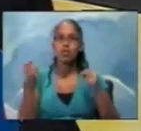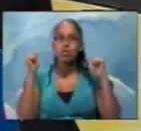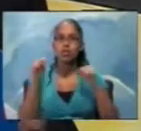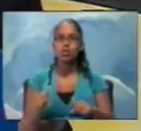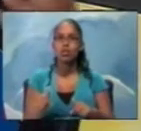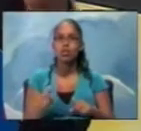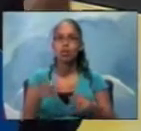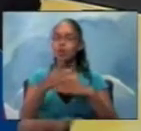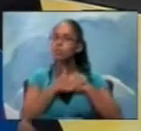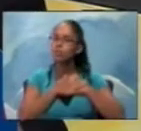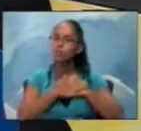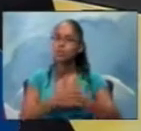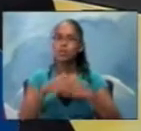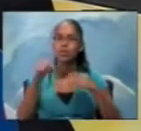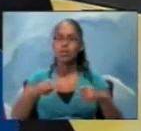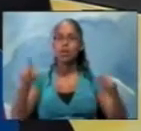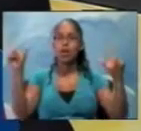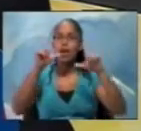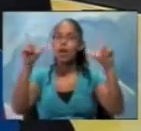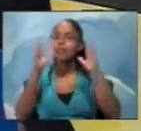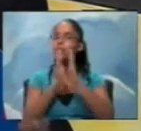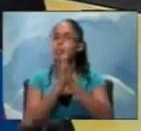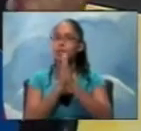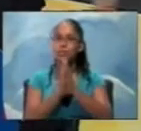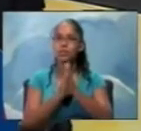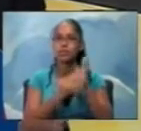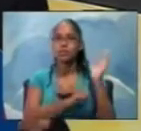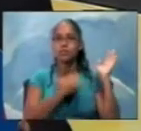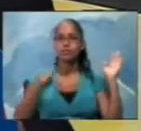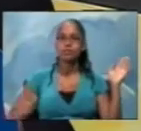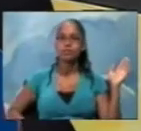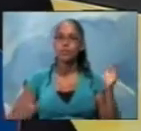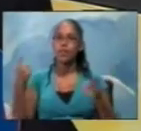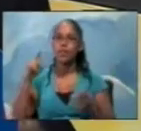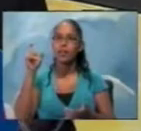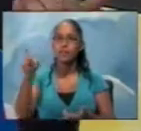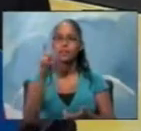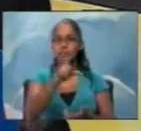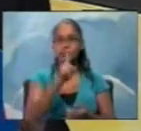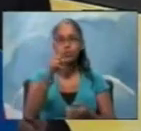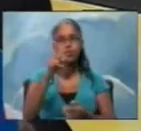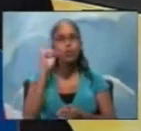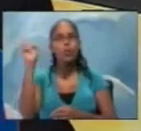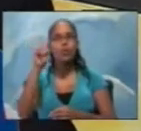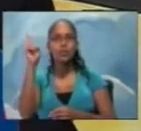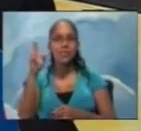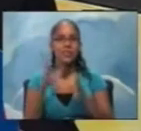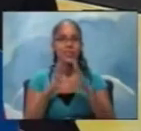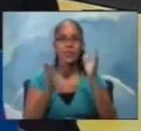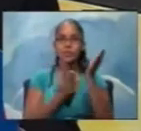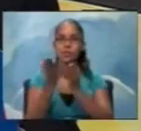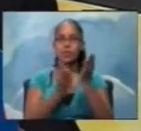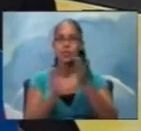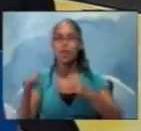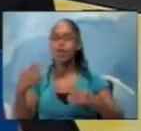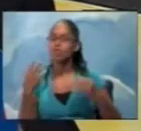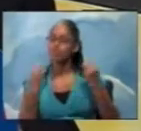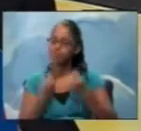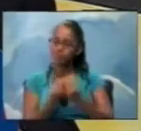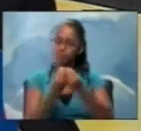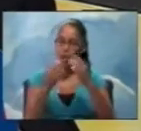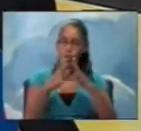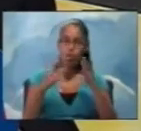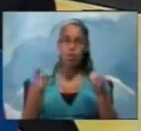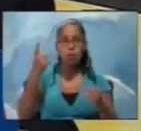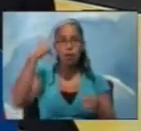han preferido este matutino. Señor, hay necesidad. Utiliza a tu siervo y a los que le acompañamos